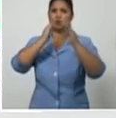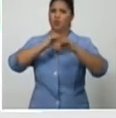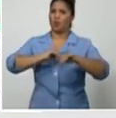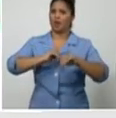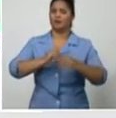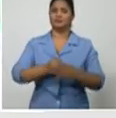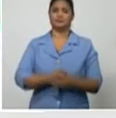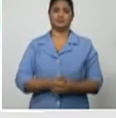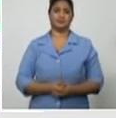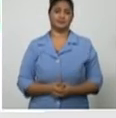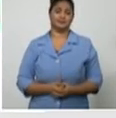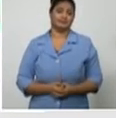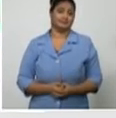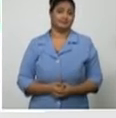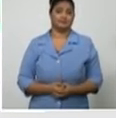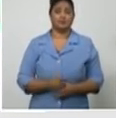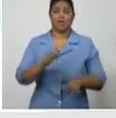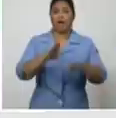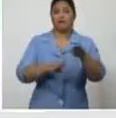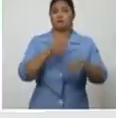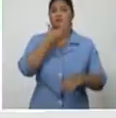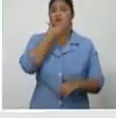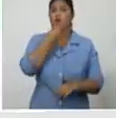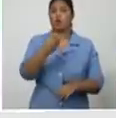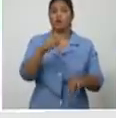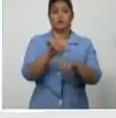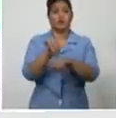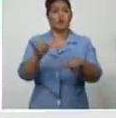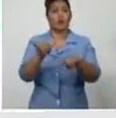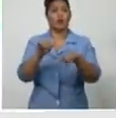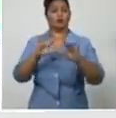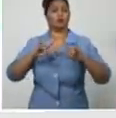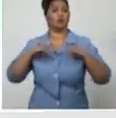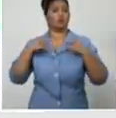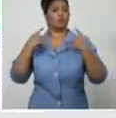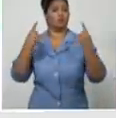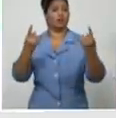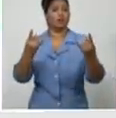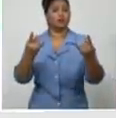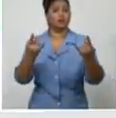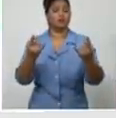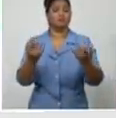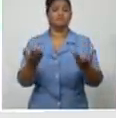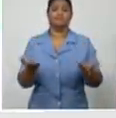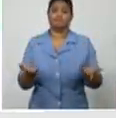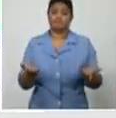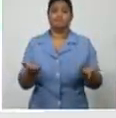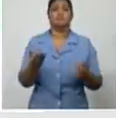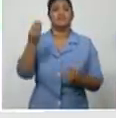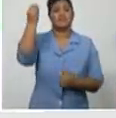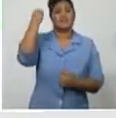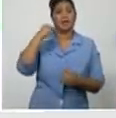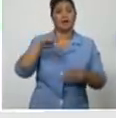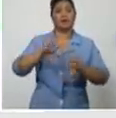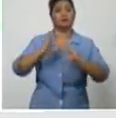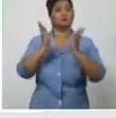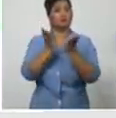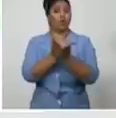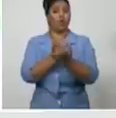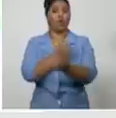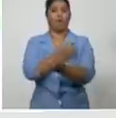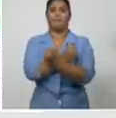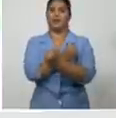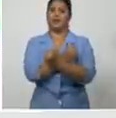también hay personas jóvenes que, teniendo en cuenta a veces un grupo de estas comorbilidades, pues tienen